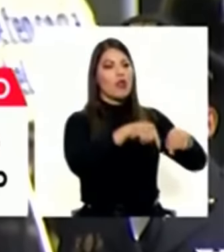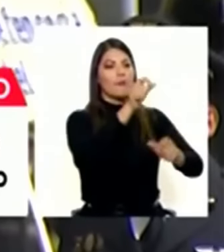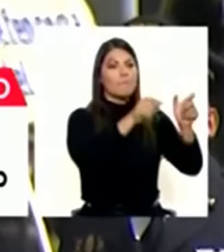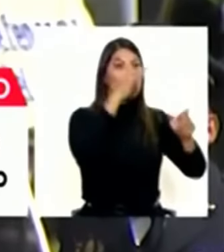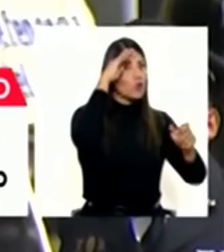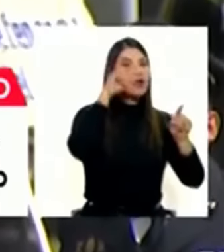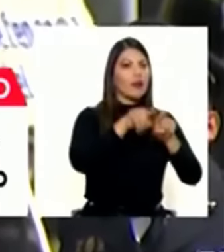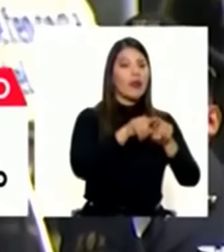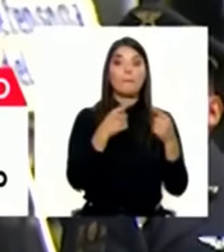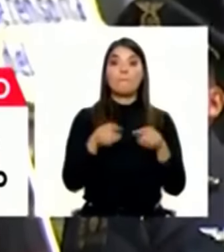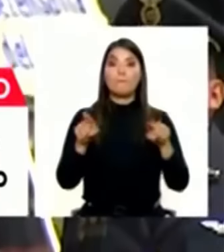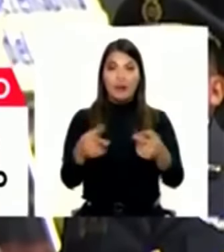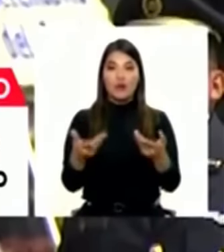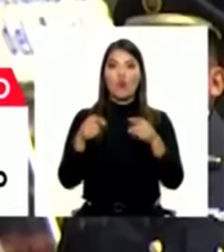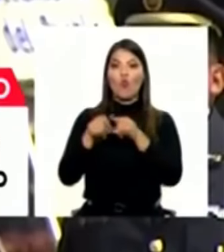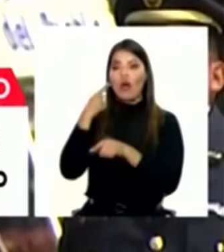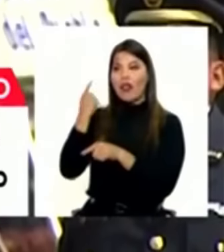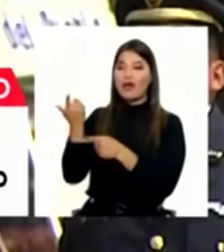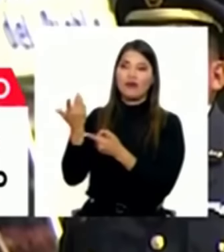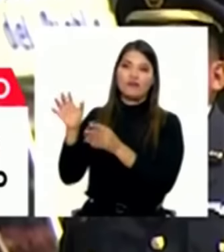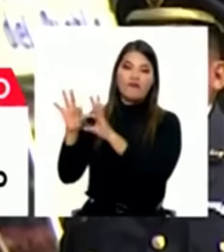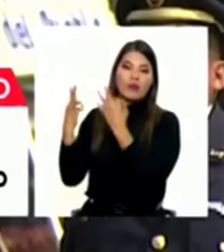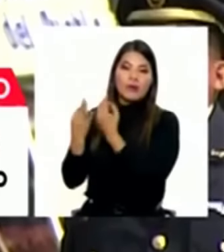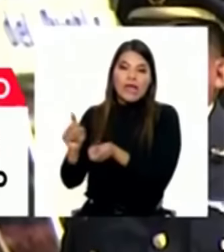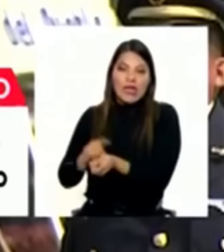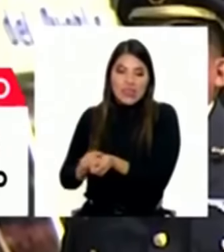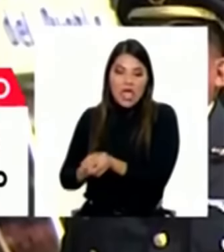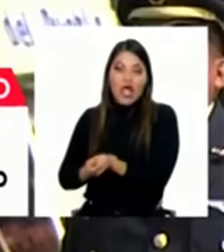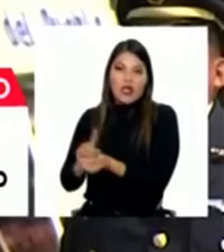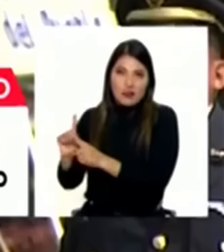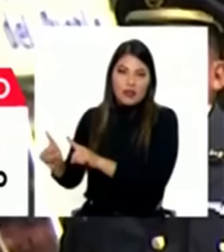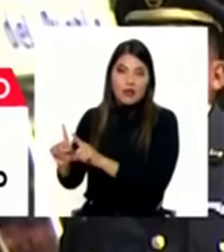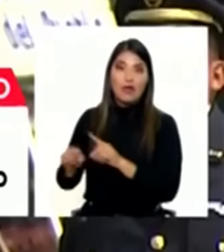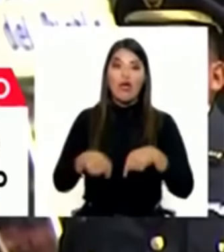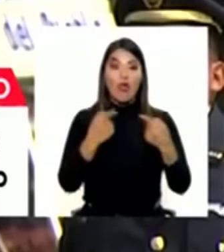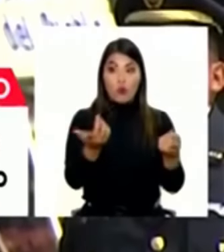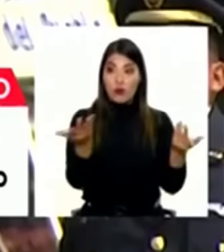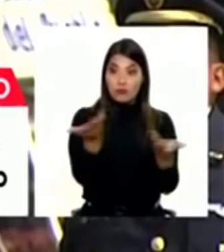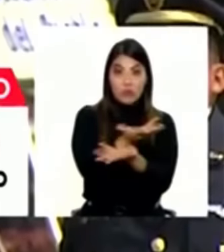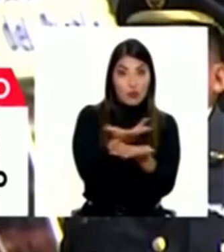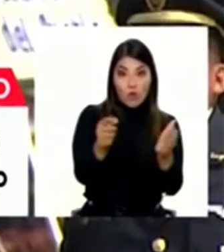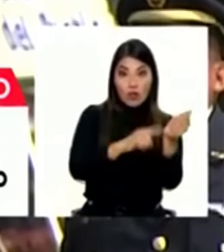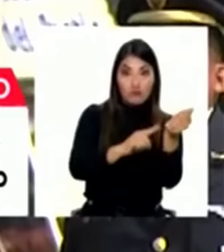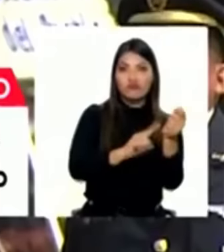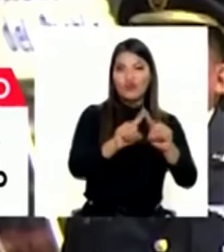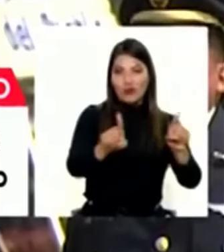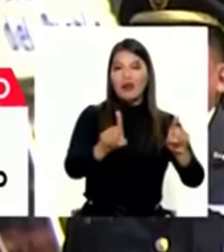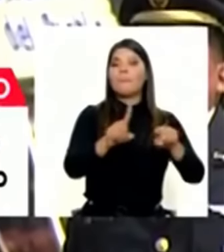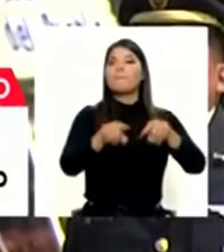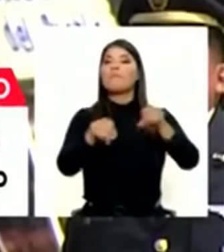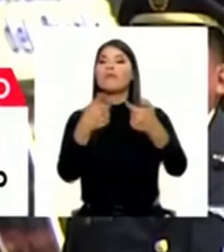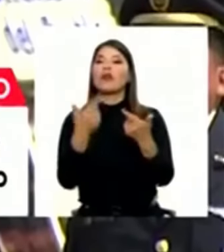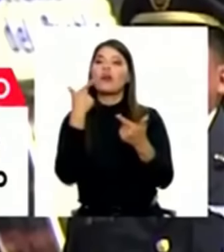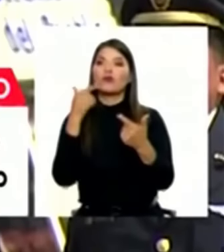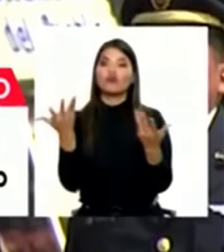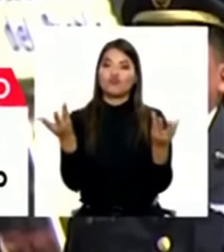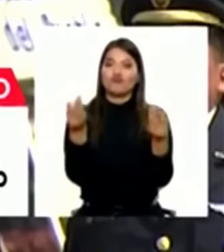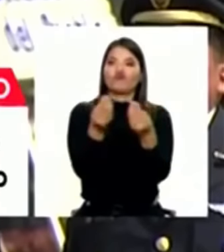marcada por la sangre ni por el destino que así lo